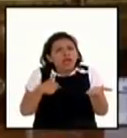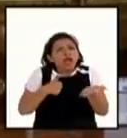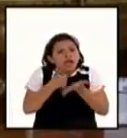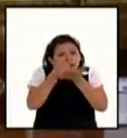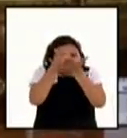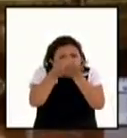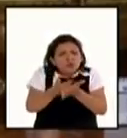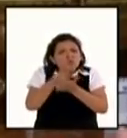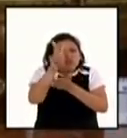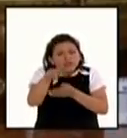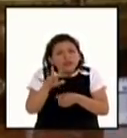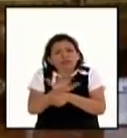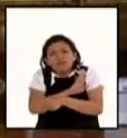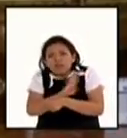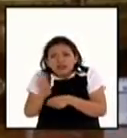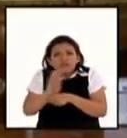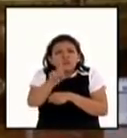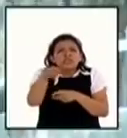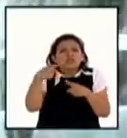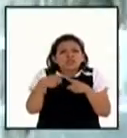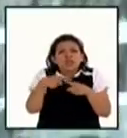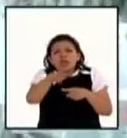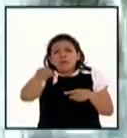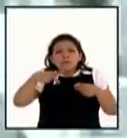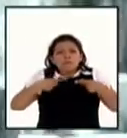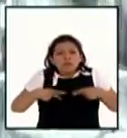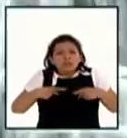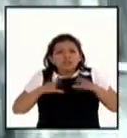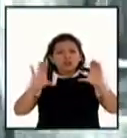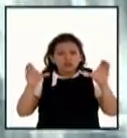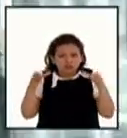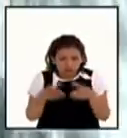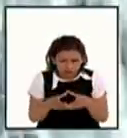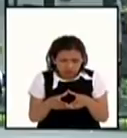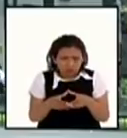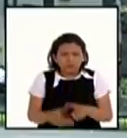beneficiar realmente a la comunidad, a la sociedad.